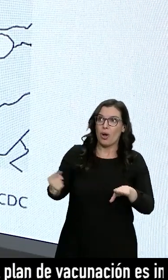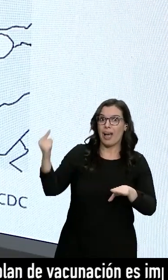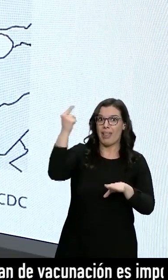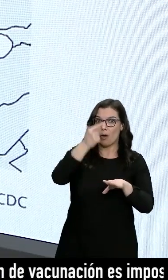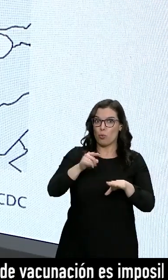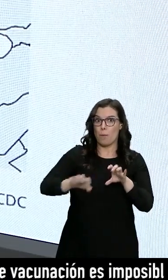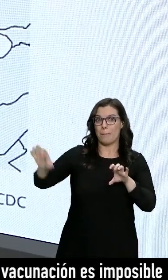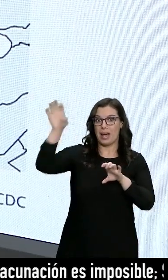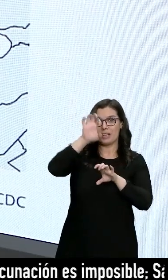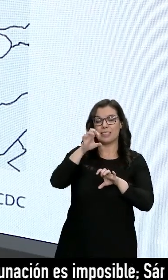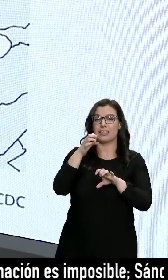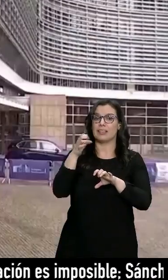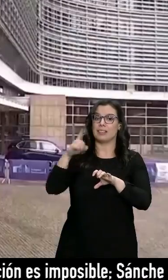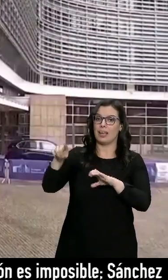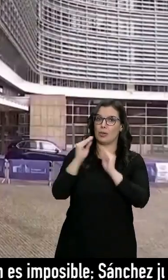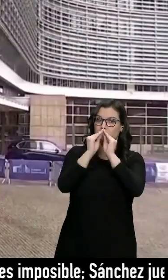las restricciones.